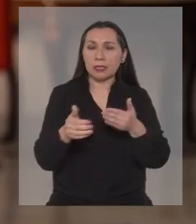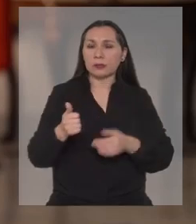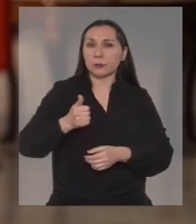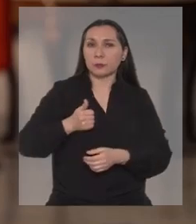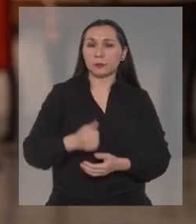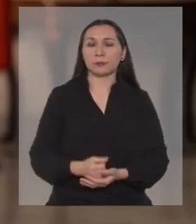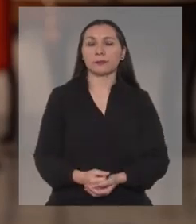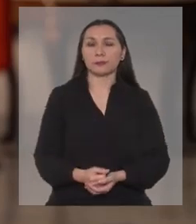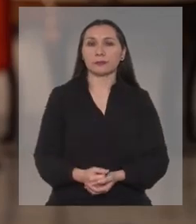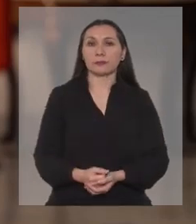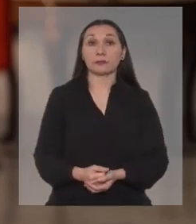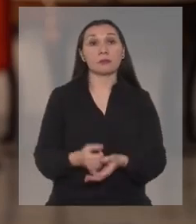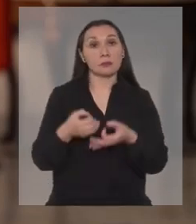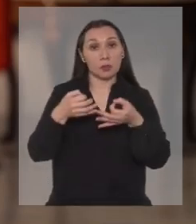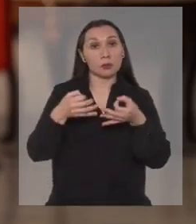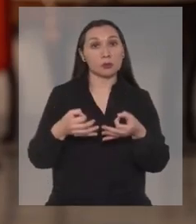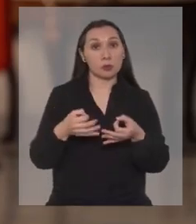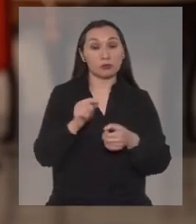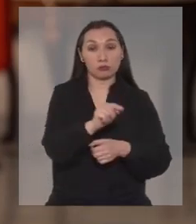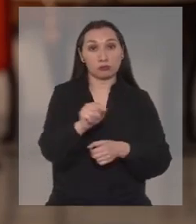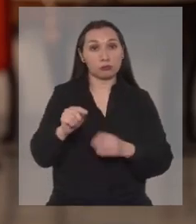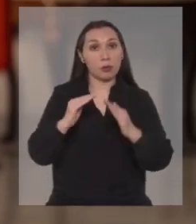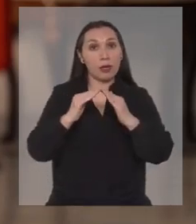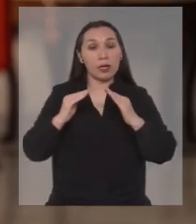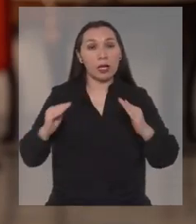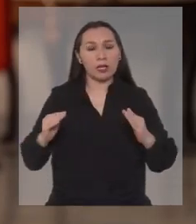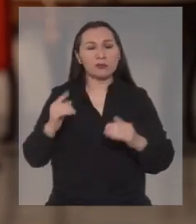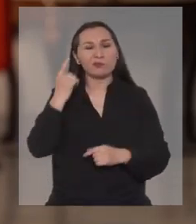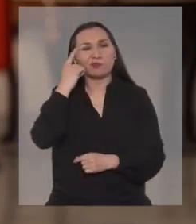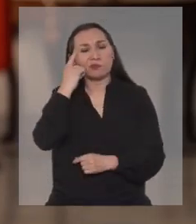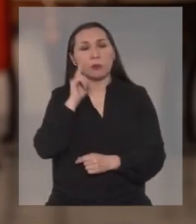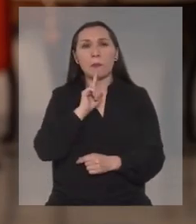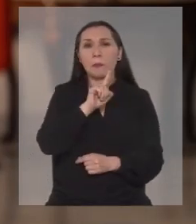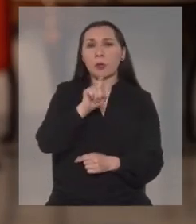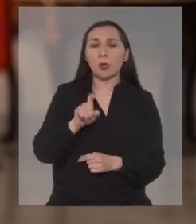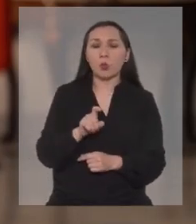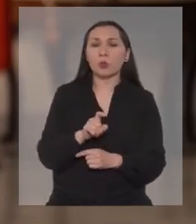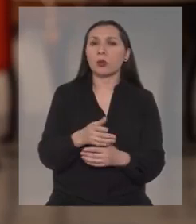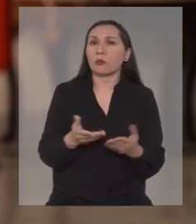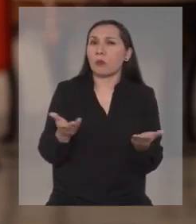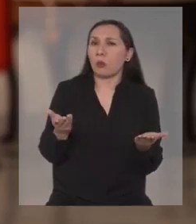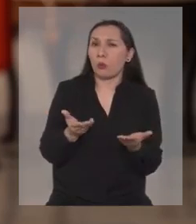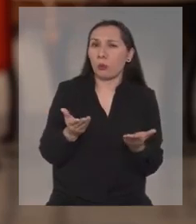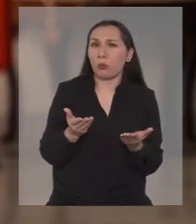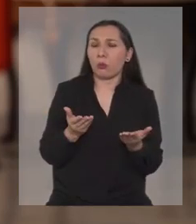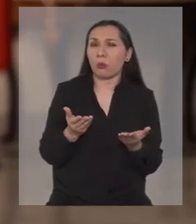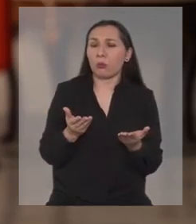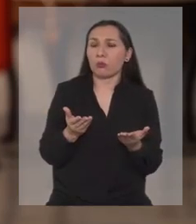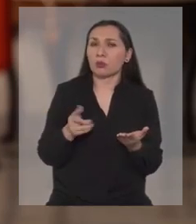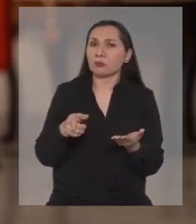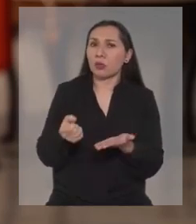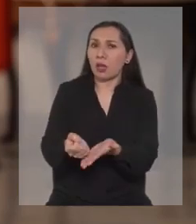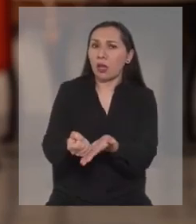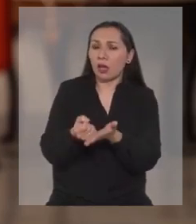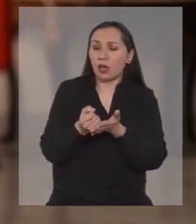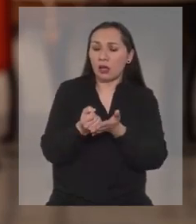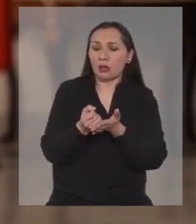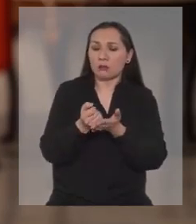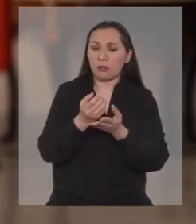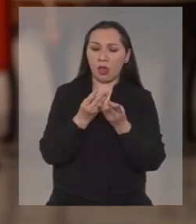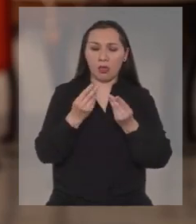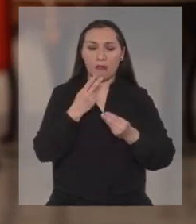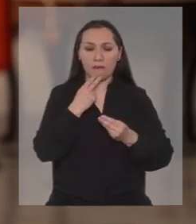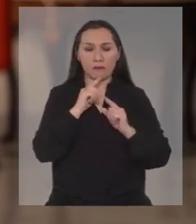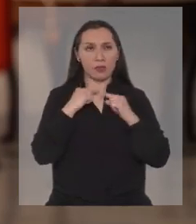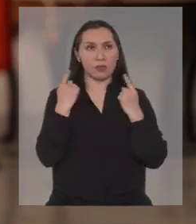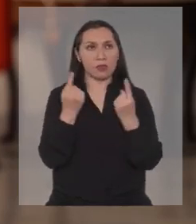transparencia pero seguro en sus casas se estarán preguntando Cómo Esto me ayuda a mejorar mi calidad de vida y la de